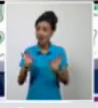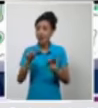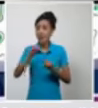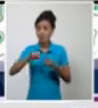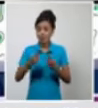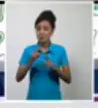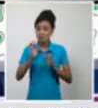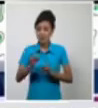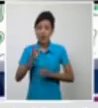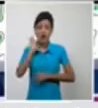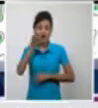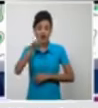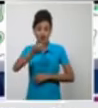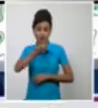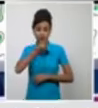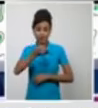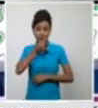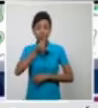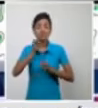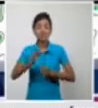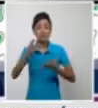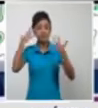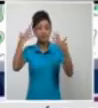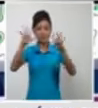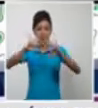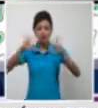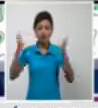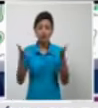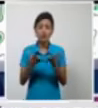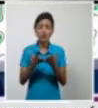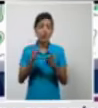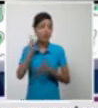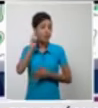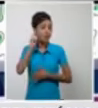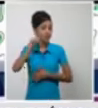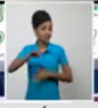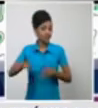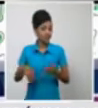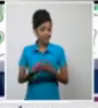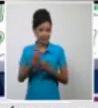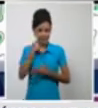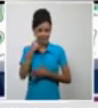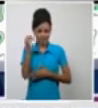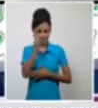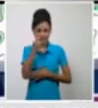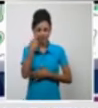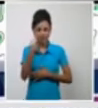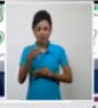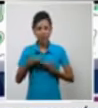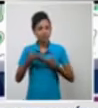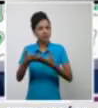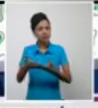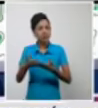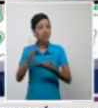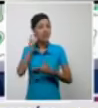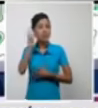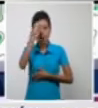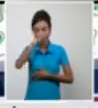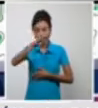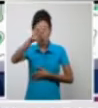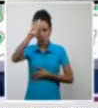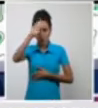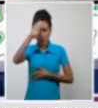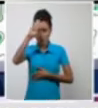prensa, también felicitando a todas las mujeres en su día con el siguiente material, y es que la entrega de la mujer cubana se